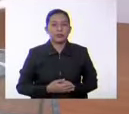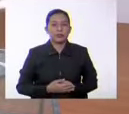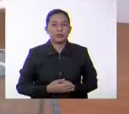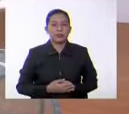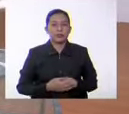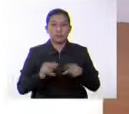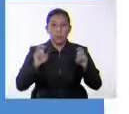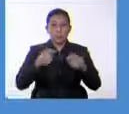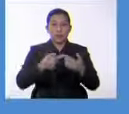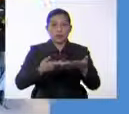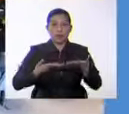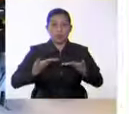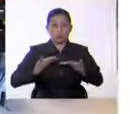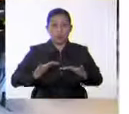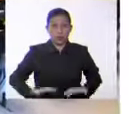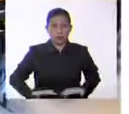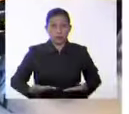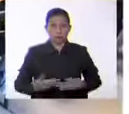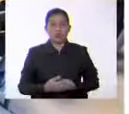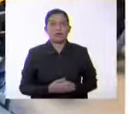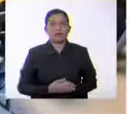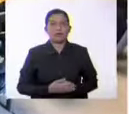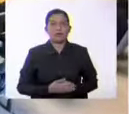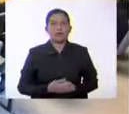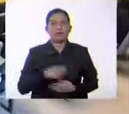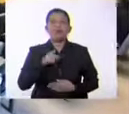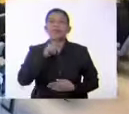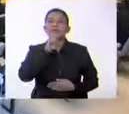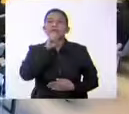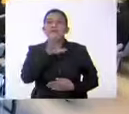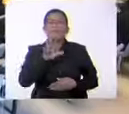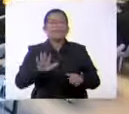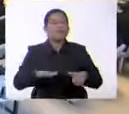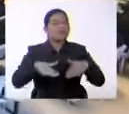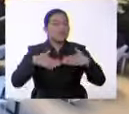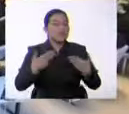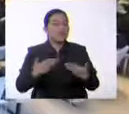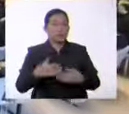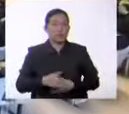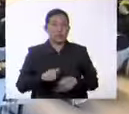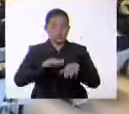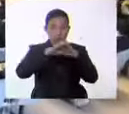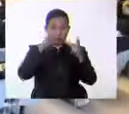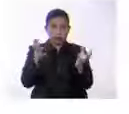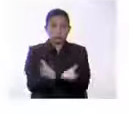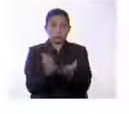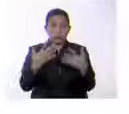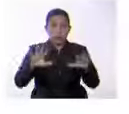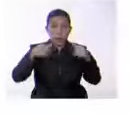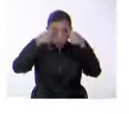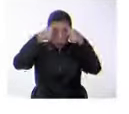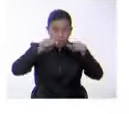los derechos humanos que están dados desde un marco internacional por convenios,